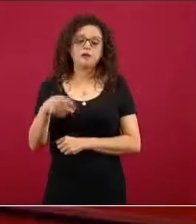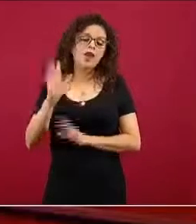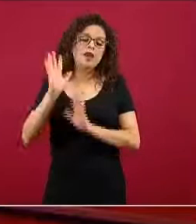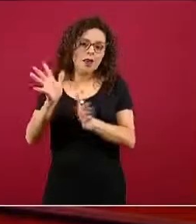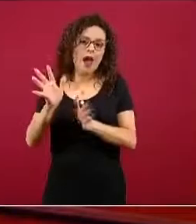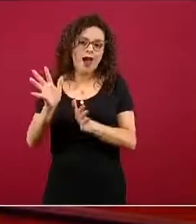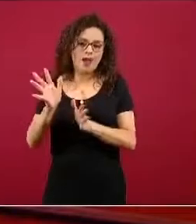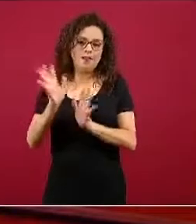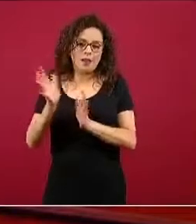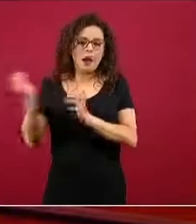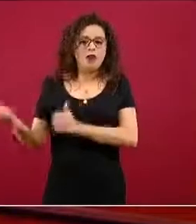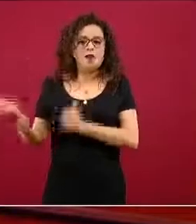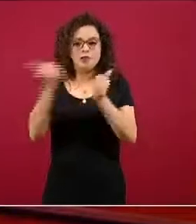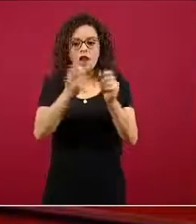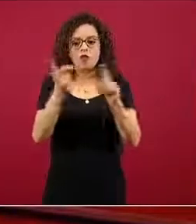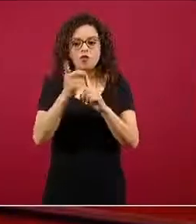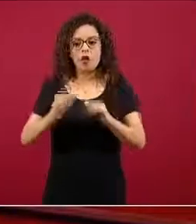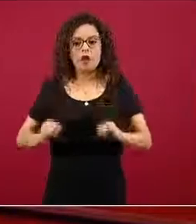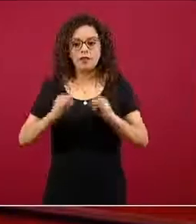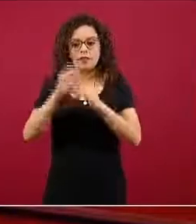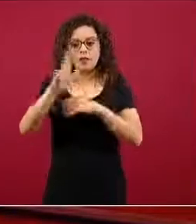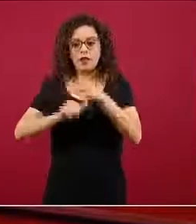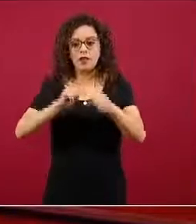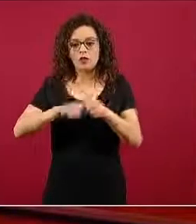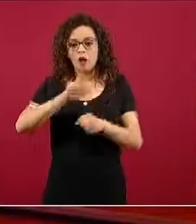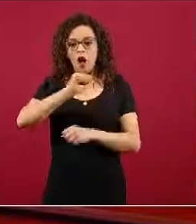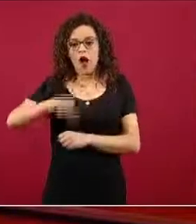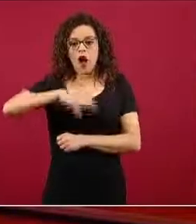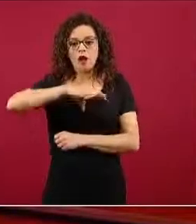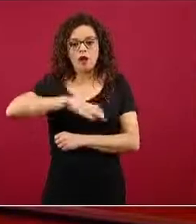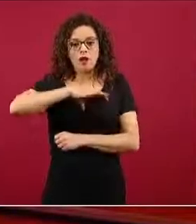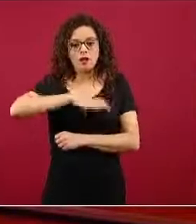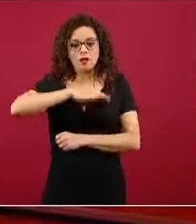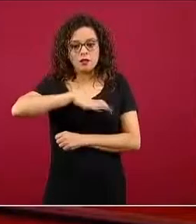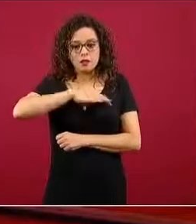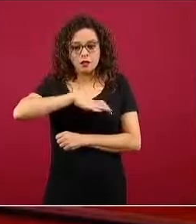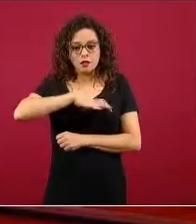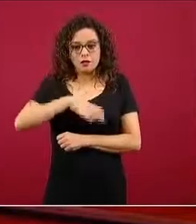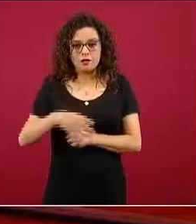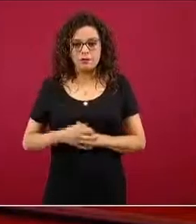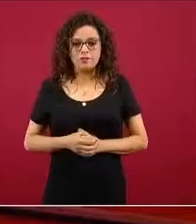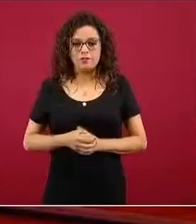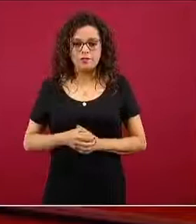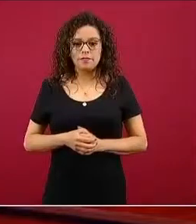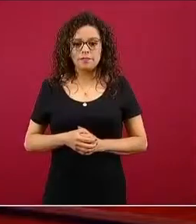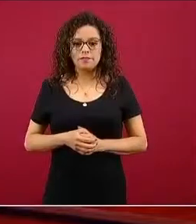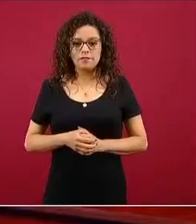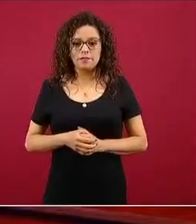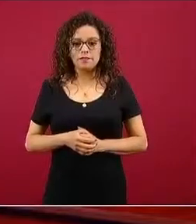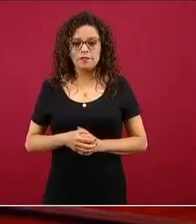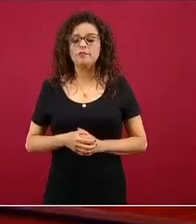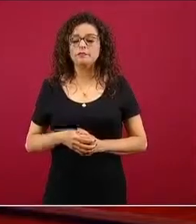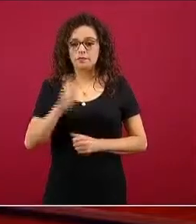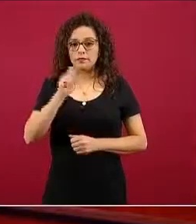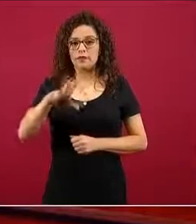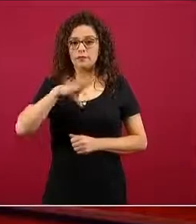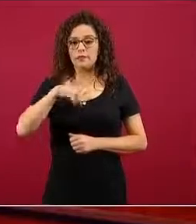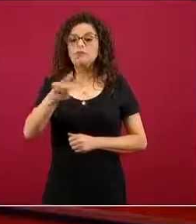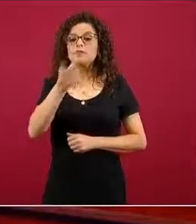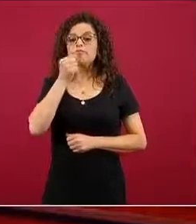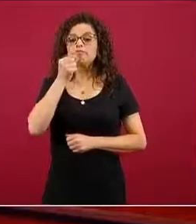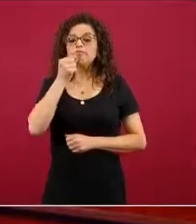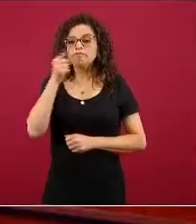al Instituto Nacional de Cancerología. Ahí está apostado, como pudieron documentar algunos medios, una patrulla militar